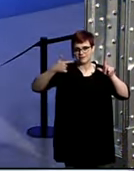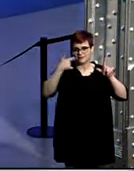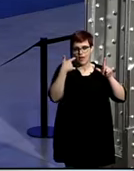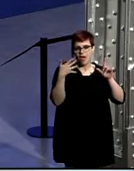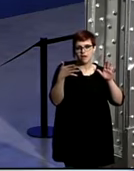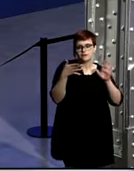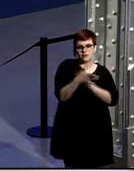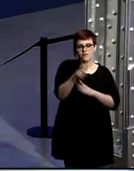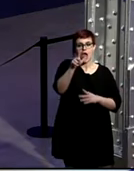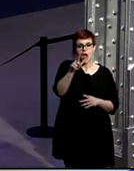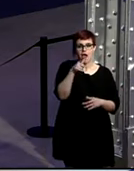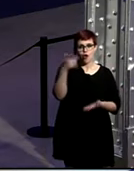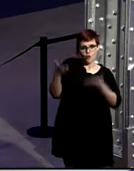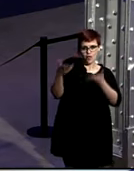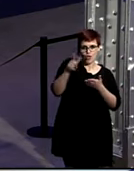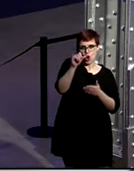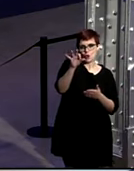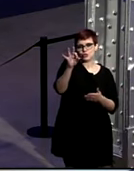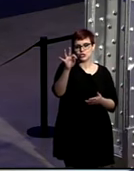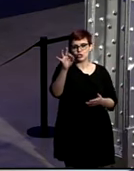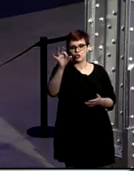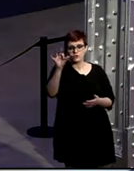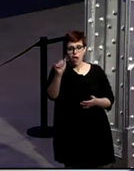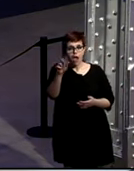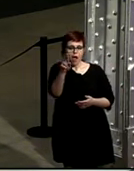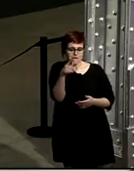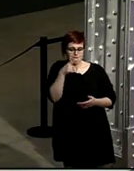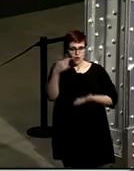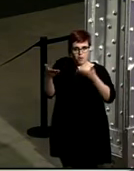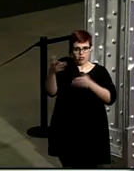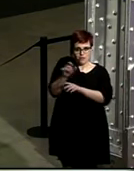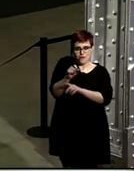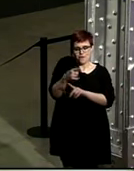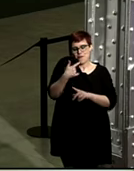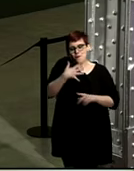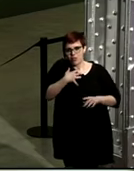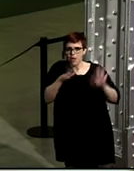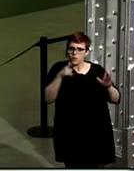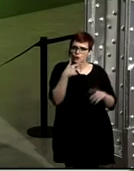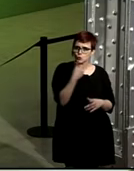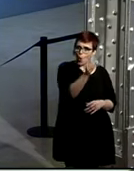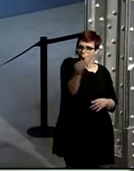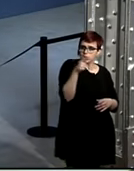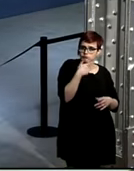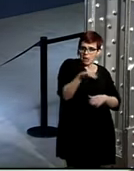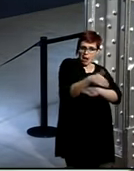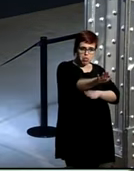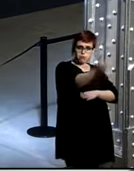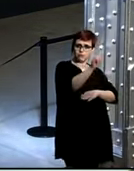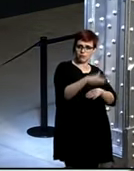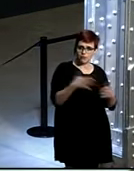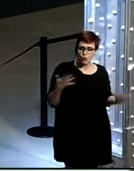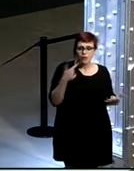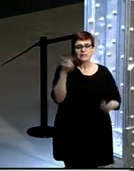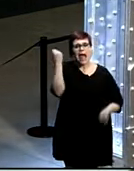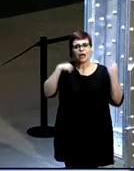al lado de Luis Tosar y es un muchacho que tú sacaste prácticamente de la calle. Pero quiero saber, ¿has evitado más actores que